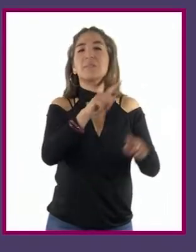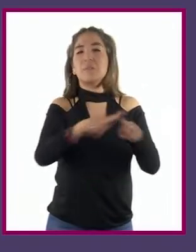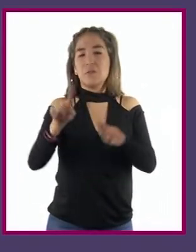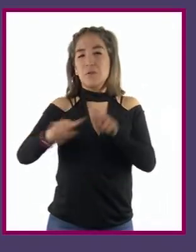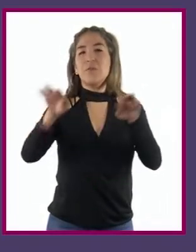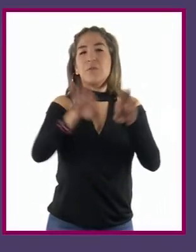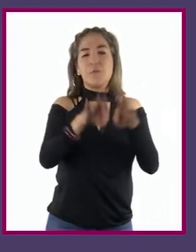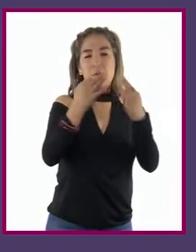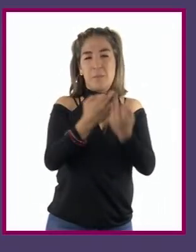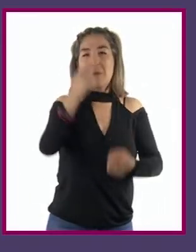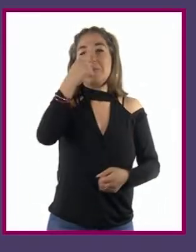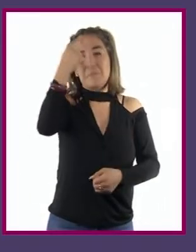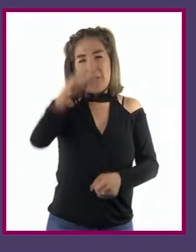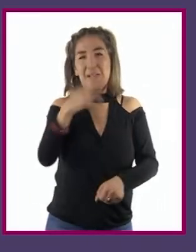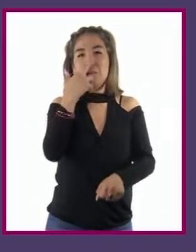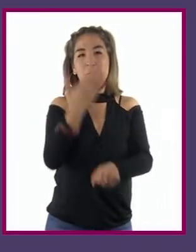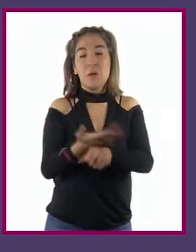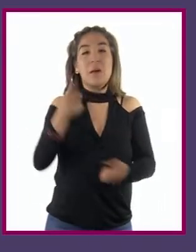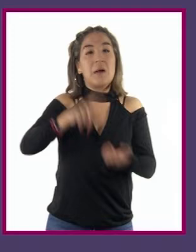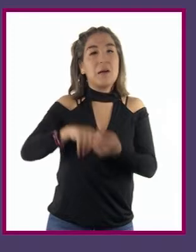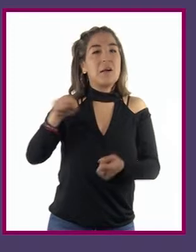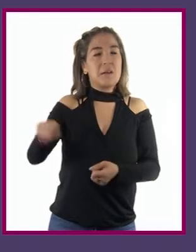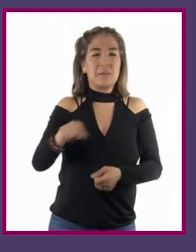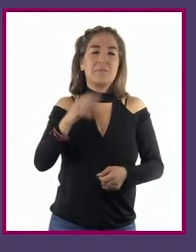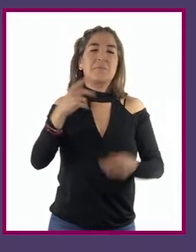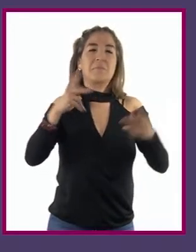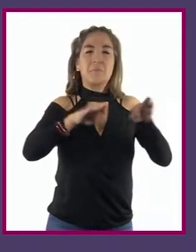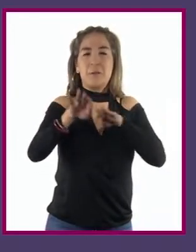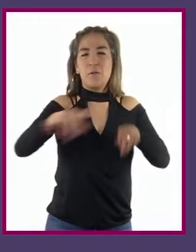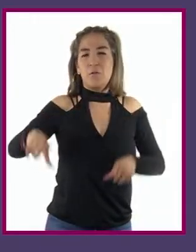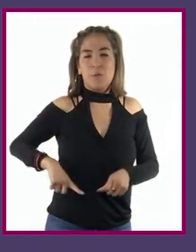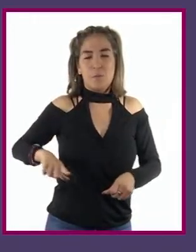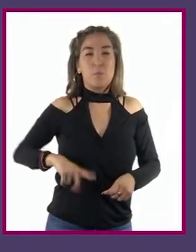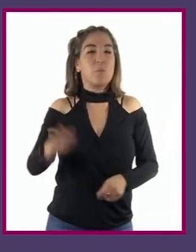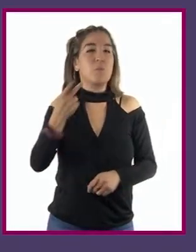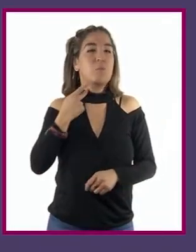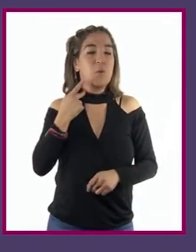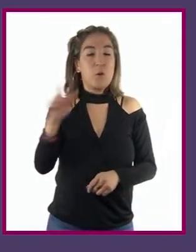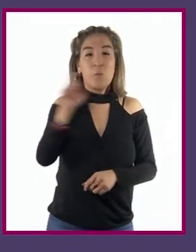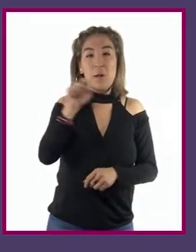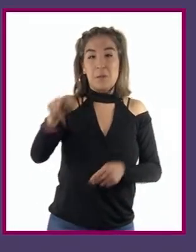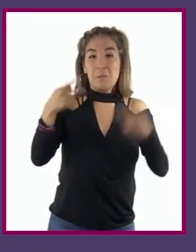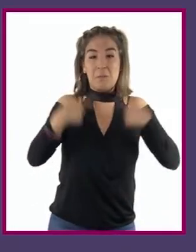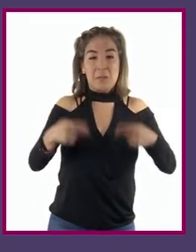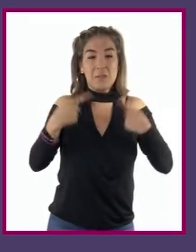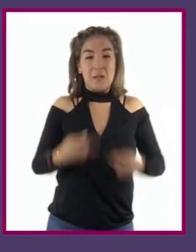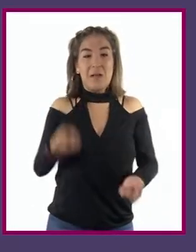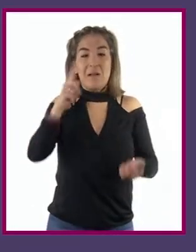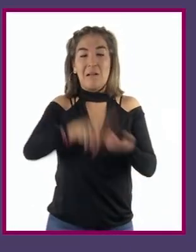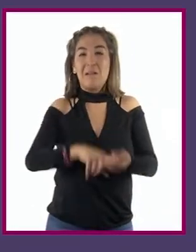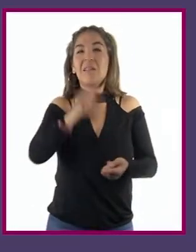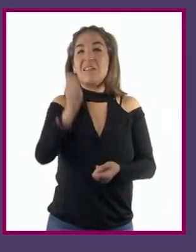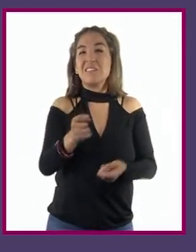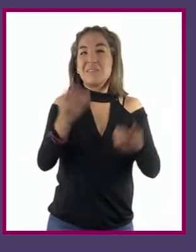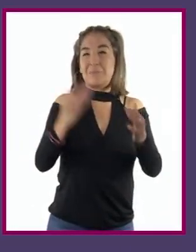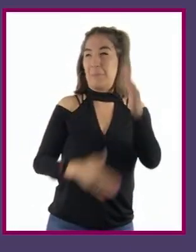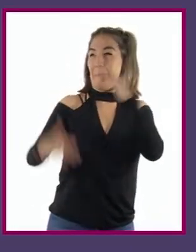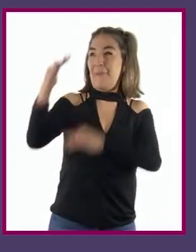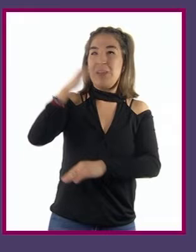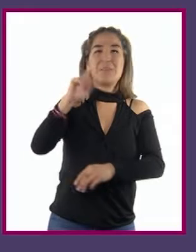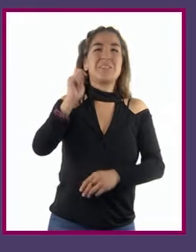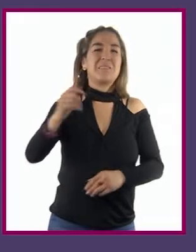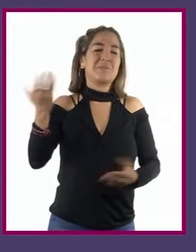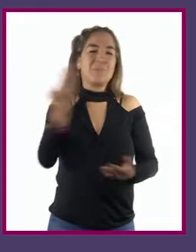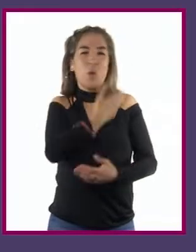responsabilidades en las que pueden incurrir los servidores públicos. Política, cuando el actuar de servidores públicos de alto rango